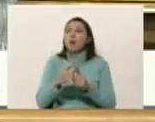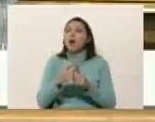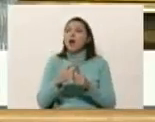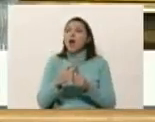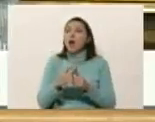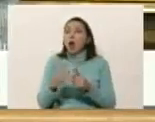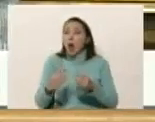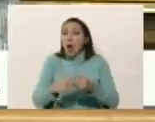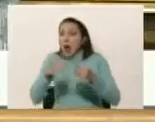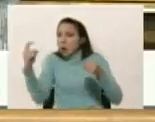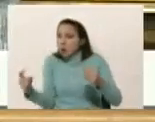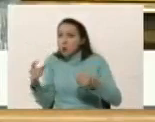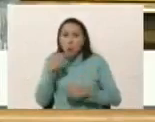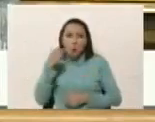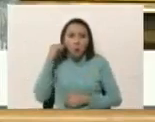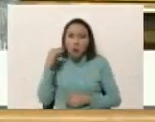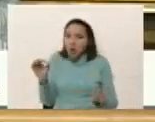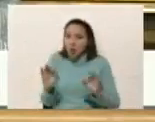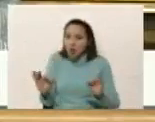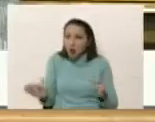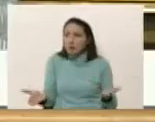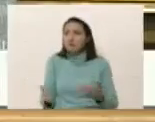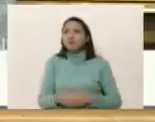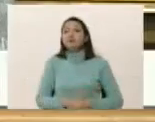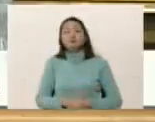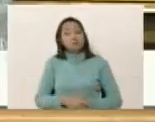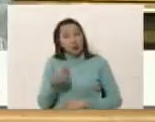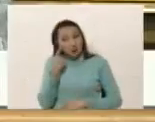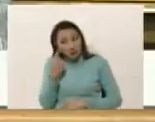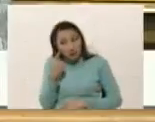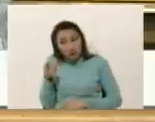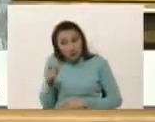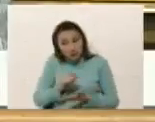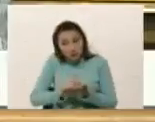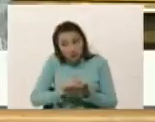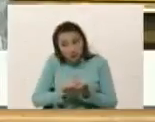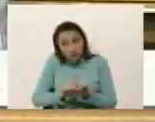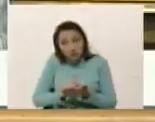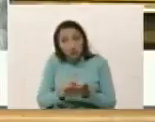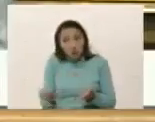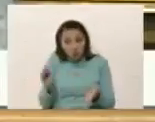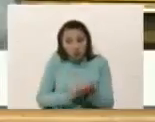géneros voy a someter la consideración con esa corrección